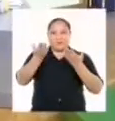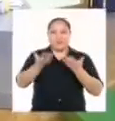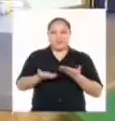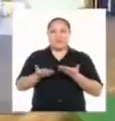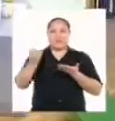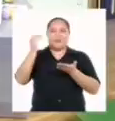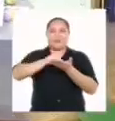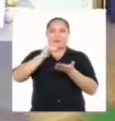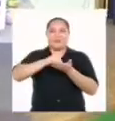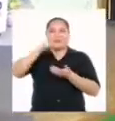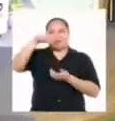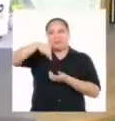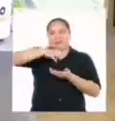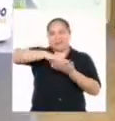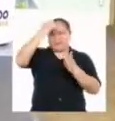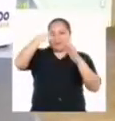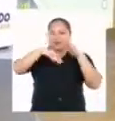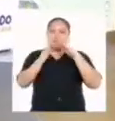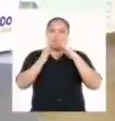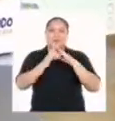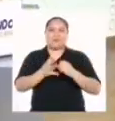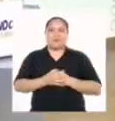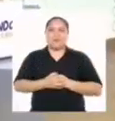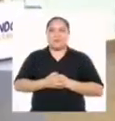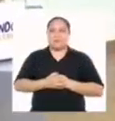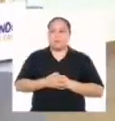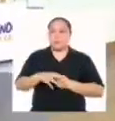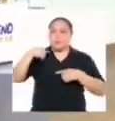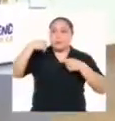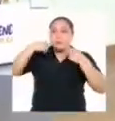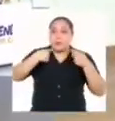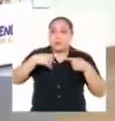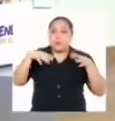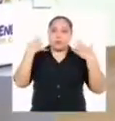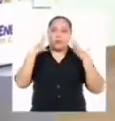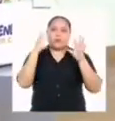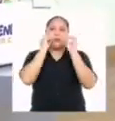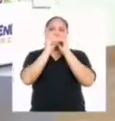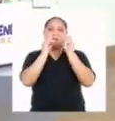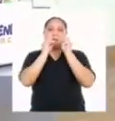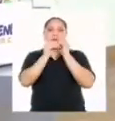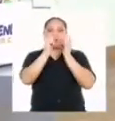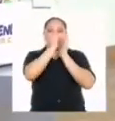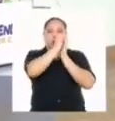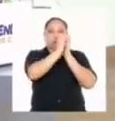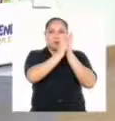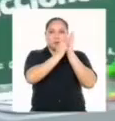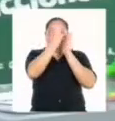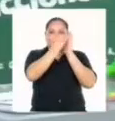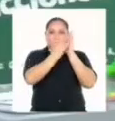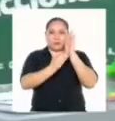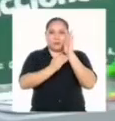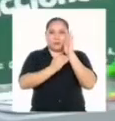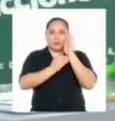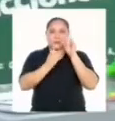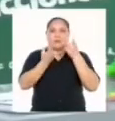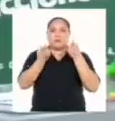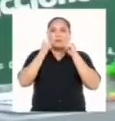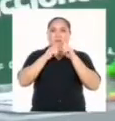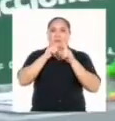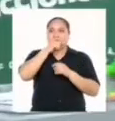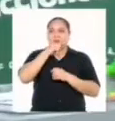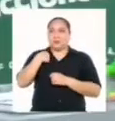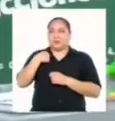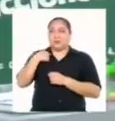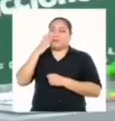Bienvenidas y bienvenidos de vuelta a Aprendo en Casa. Les cuento que ya solucioné lo de la receta. Solo llamé